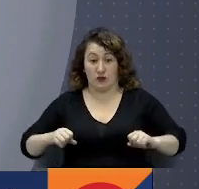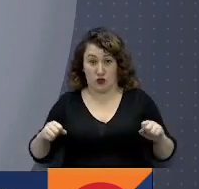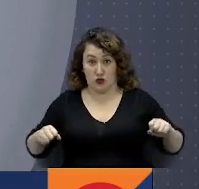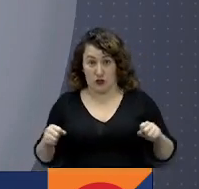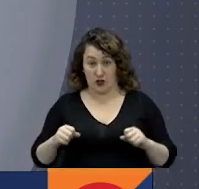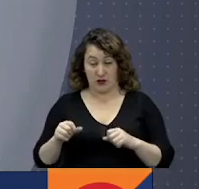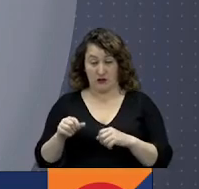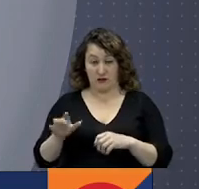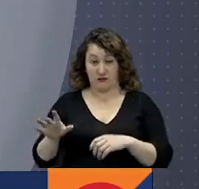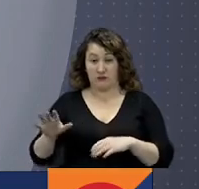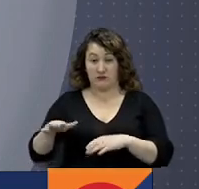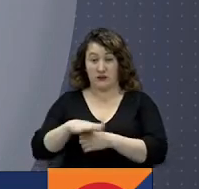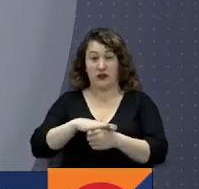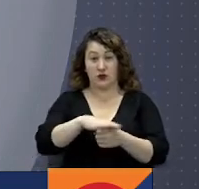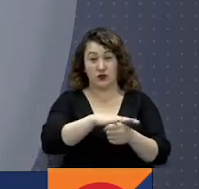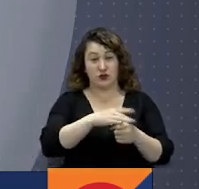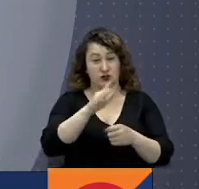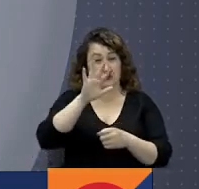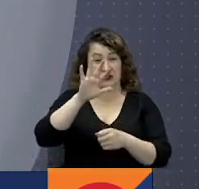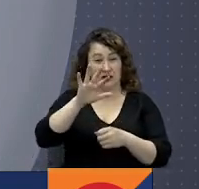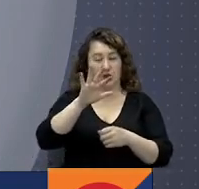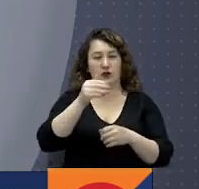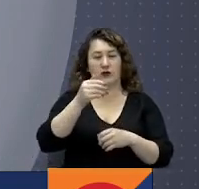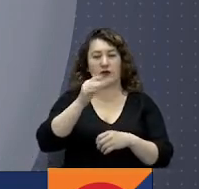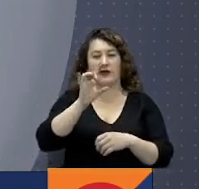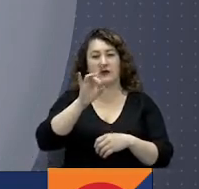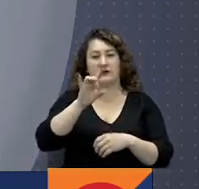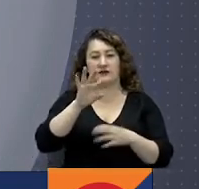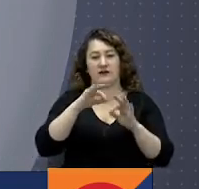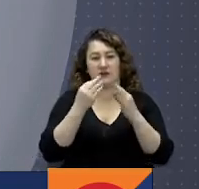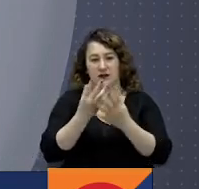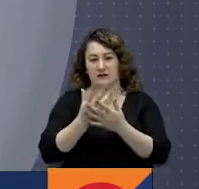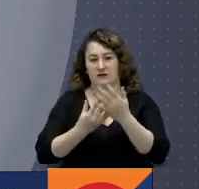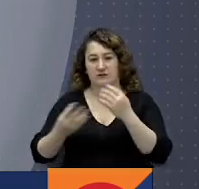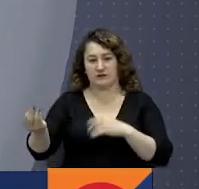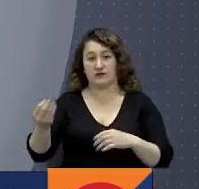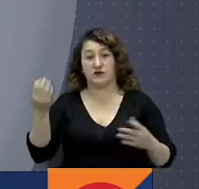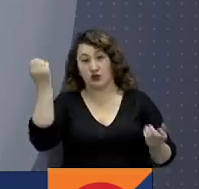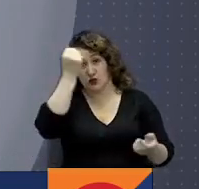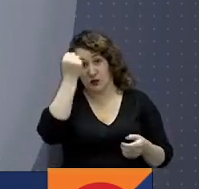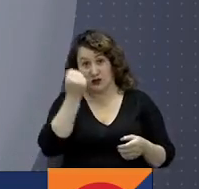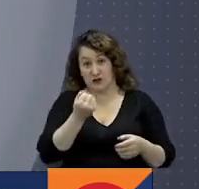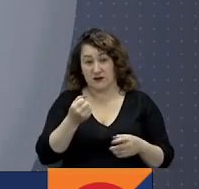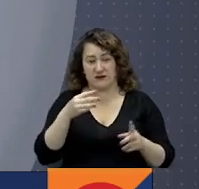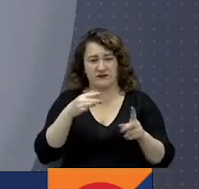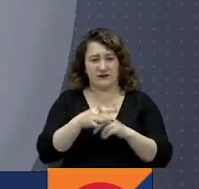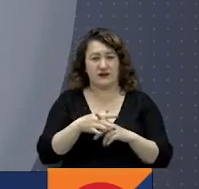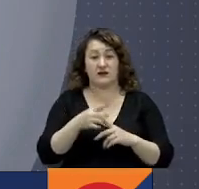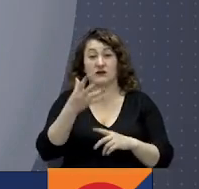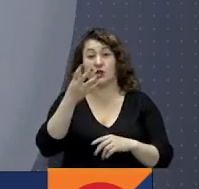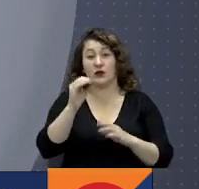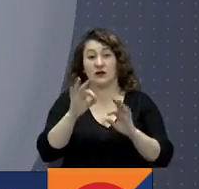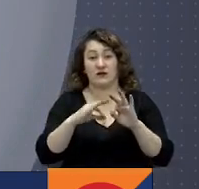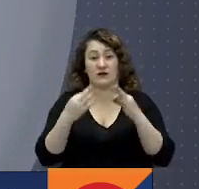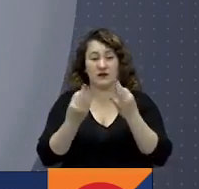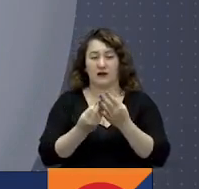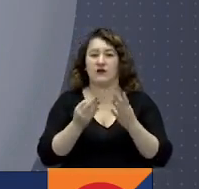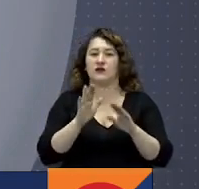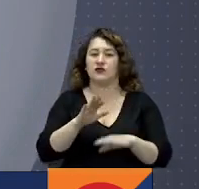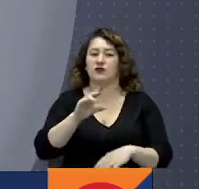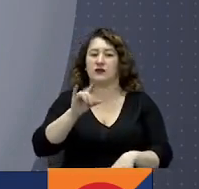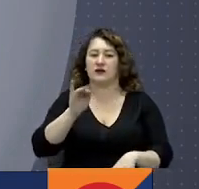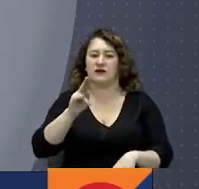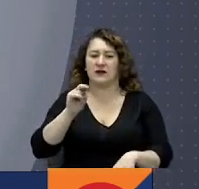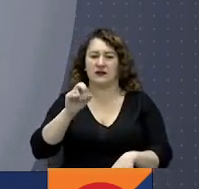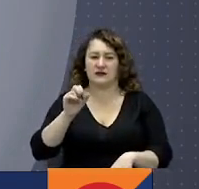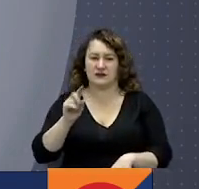y la evacuación de aproximadamente 15 familias. En pleno sector urbano de Soacha, la afectación es para al menos 50 familias del barrio Olivares.